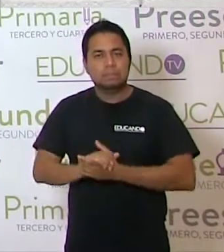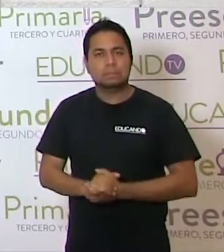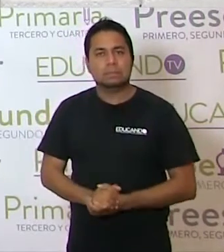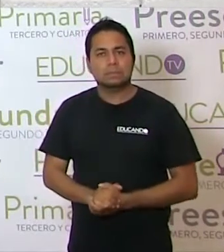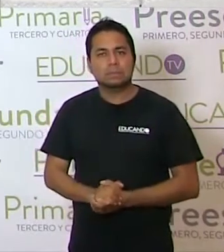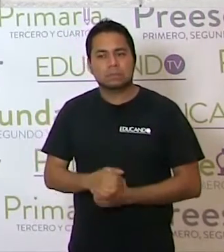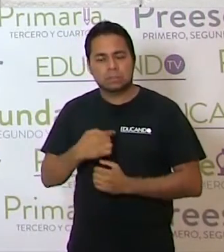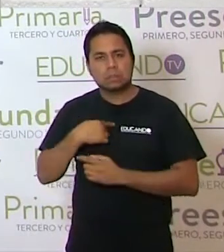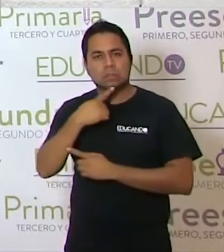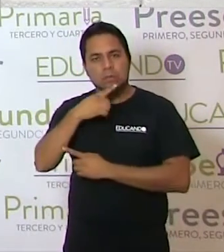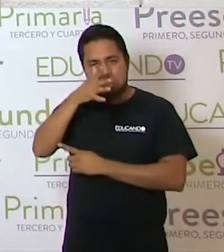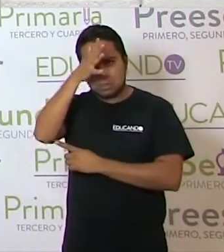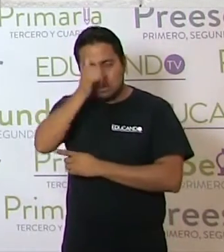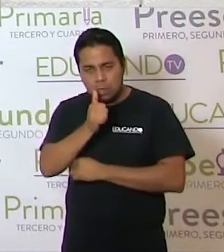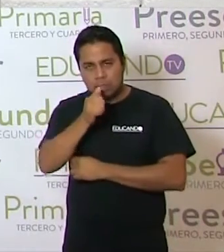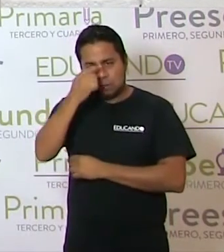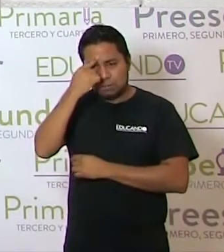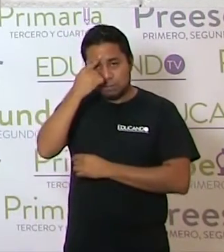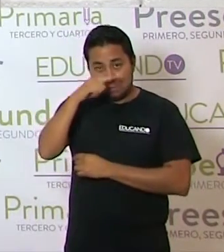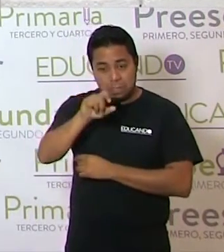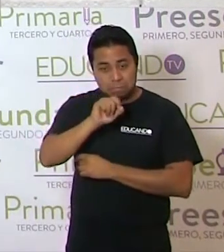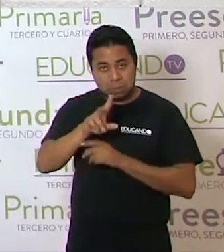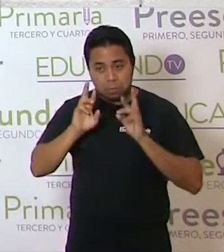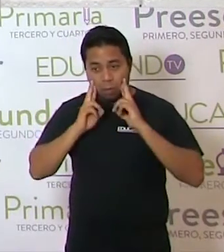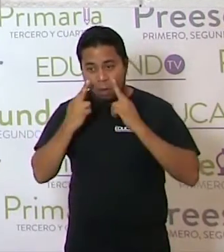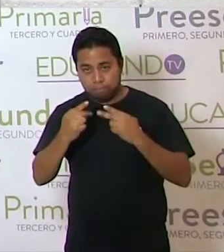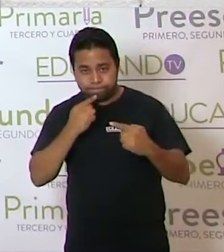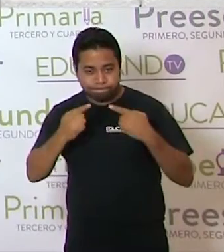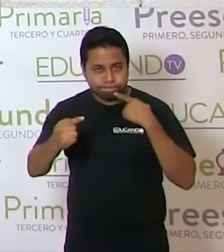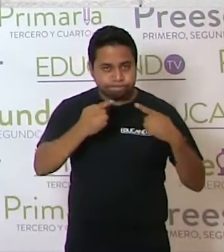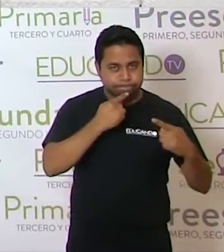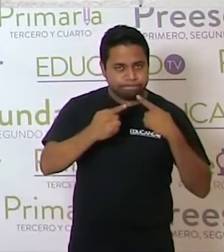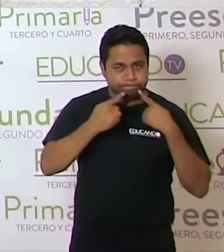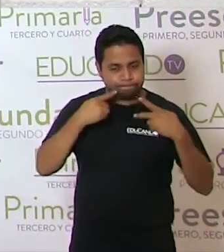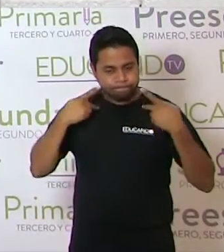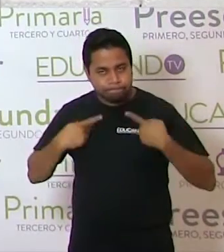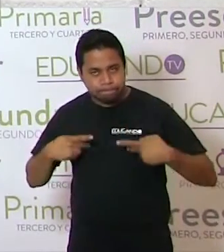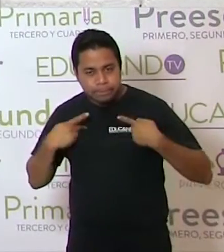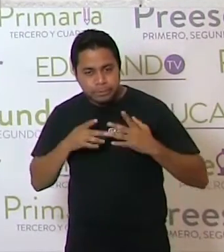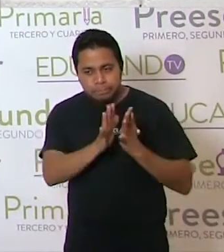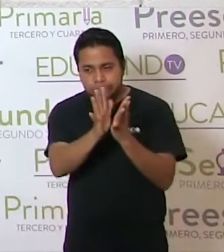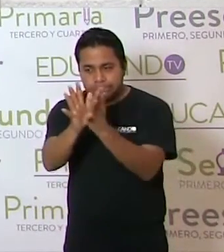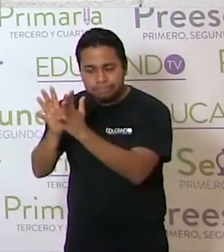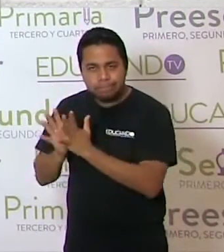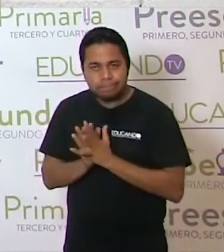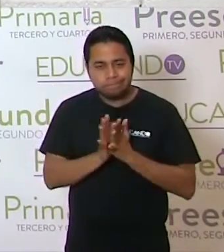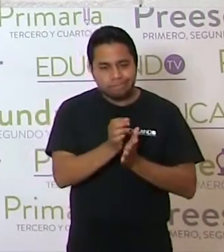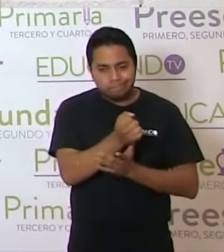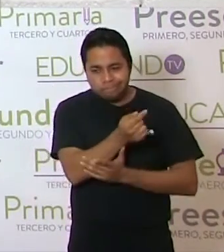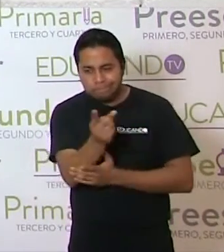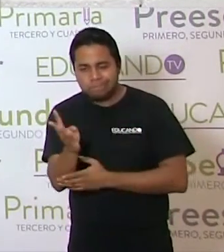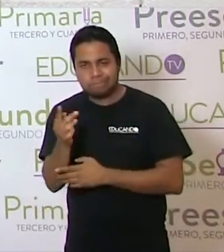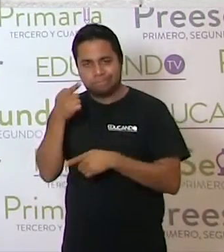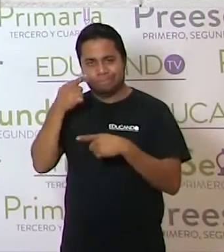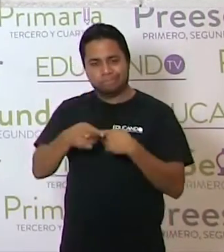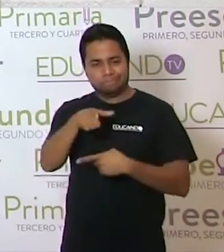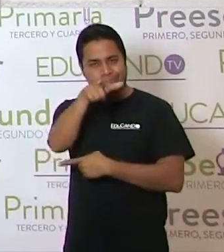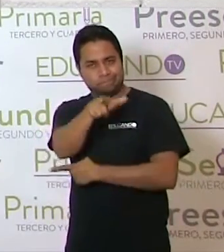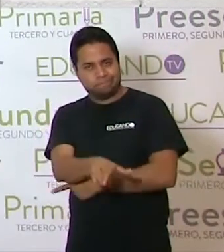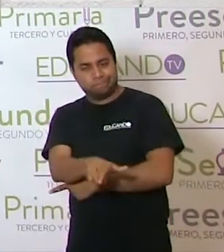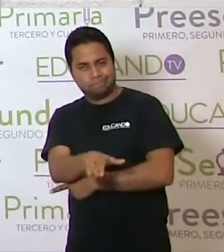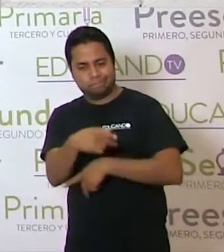identificamos que en un panel de discusión los participantes son los